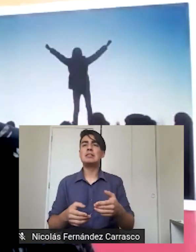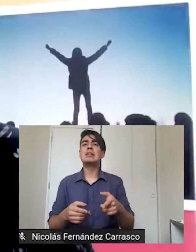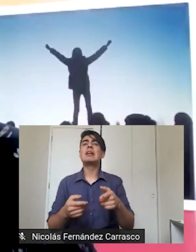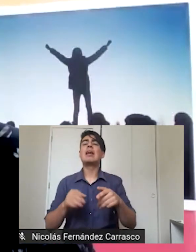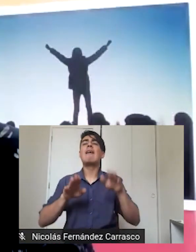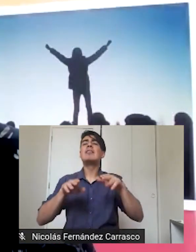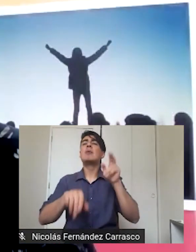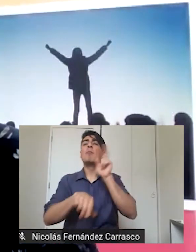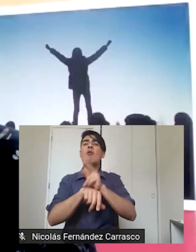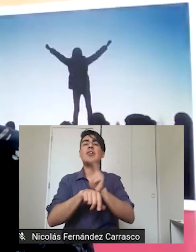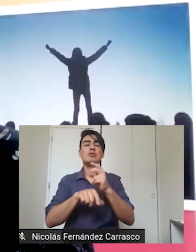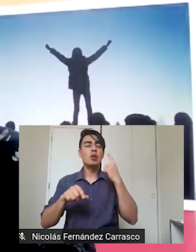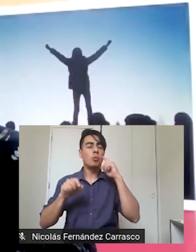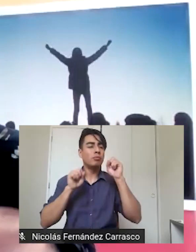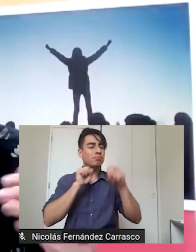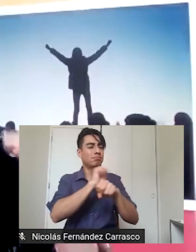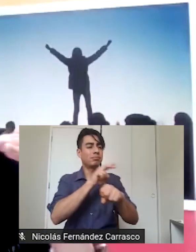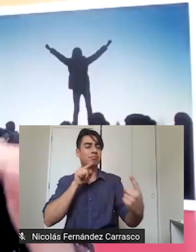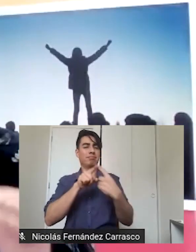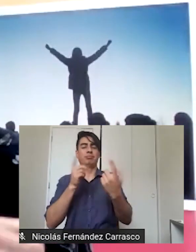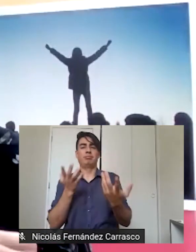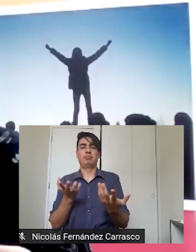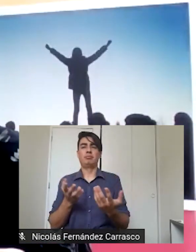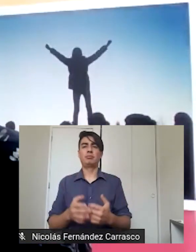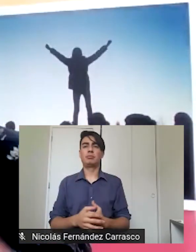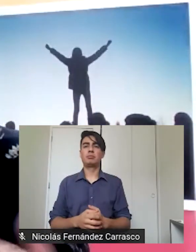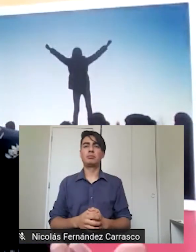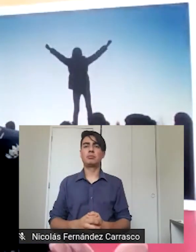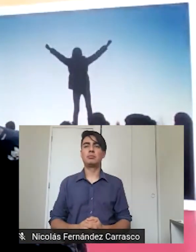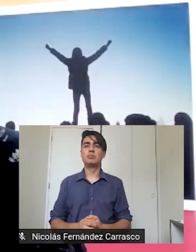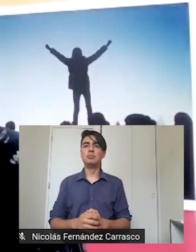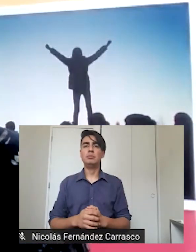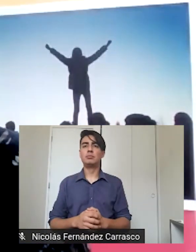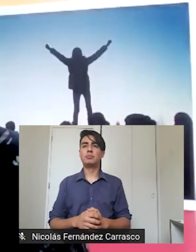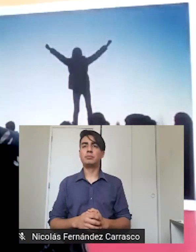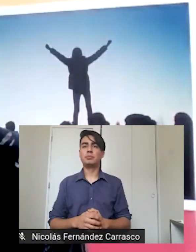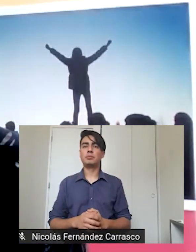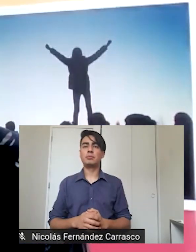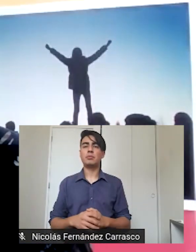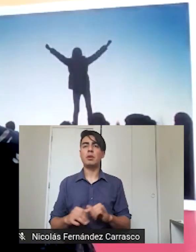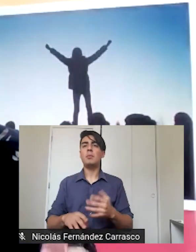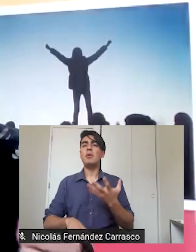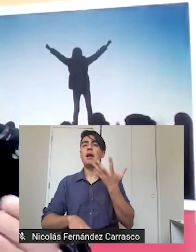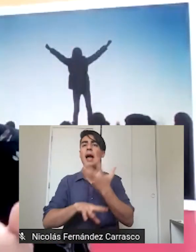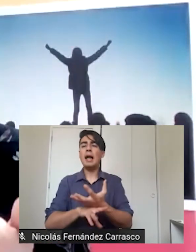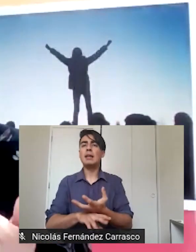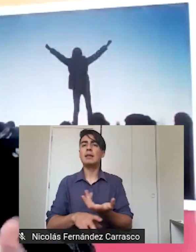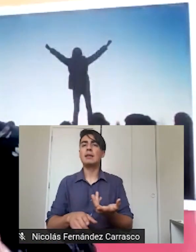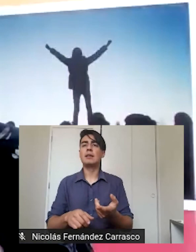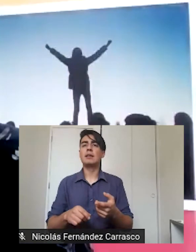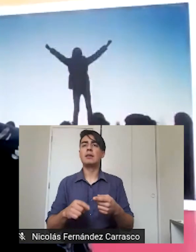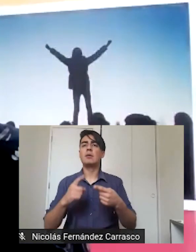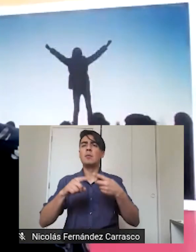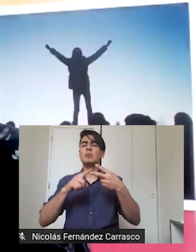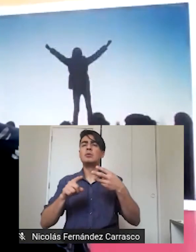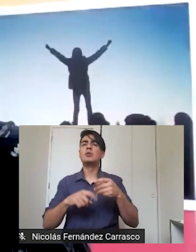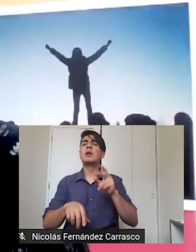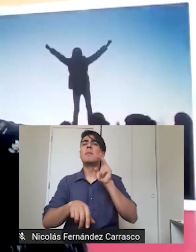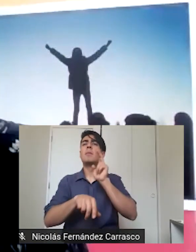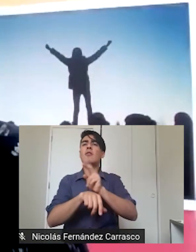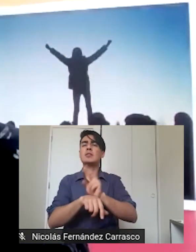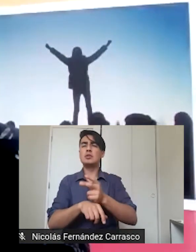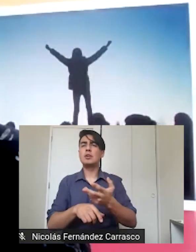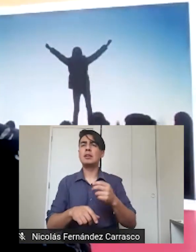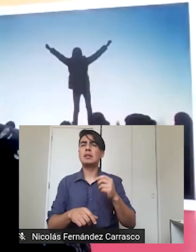en la que los profesores se encuentran. Y creo que hay una lista de cosas que los profesores